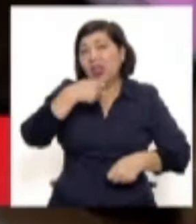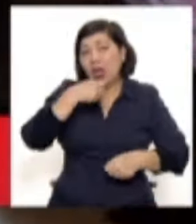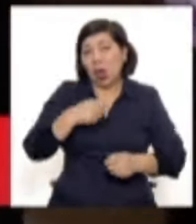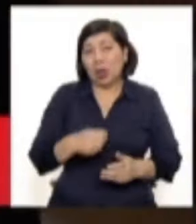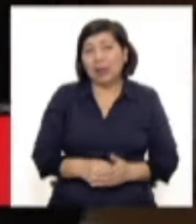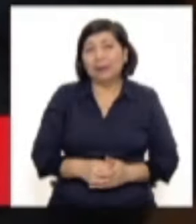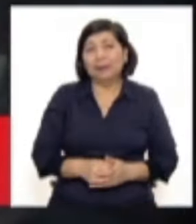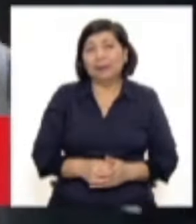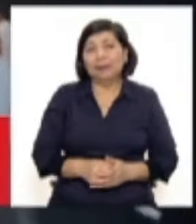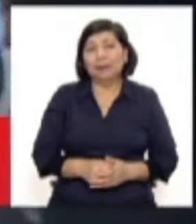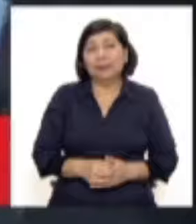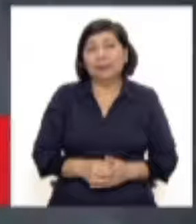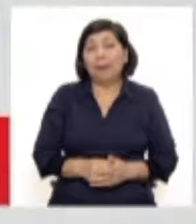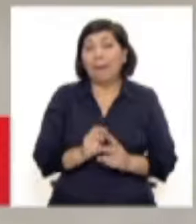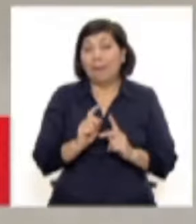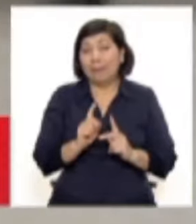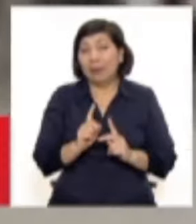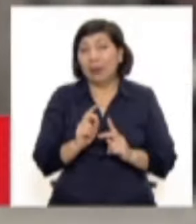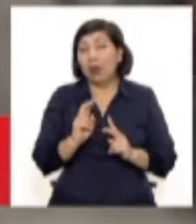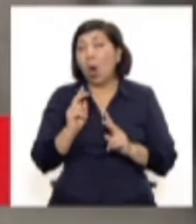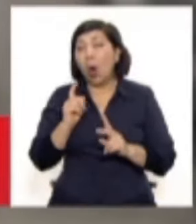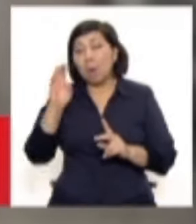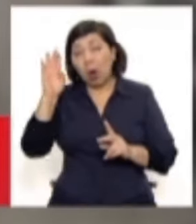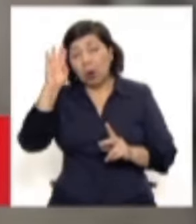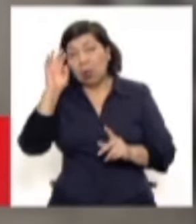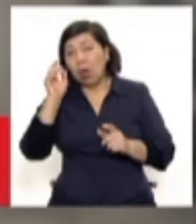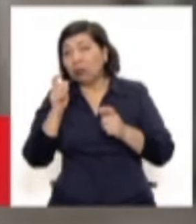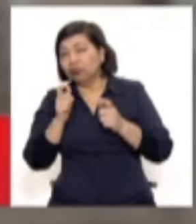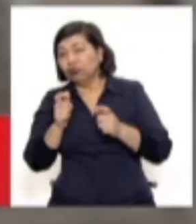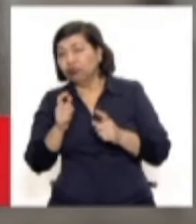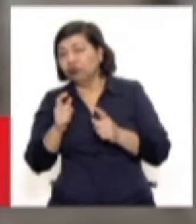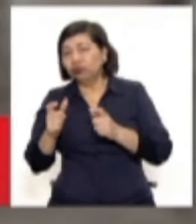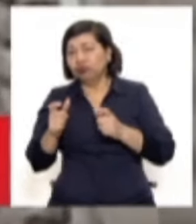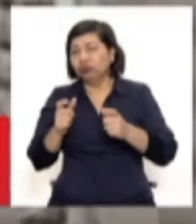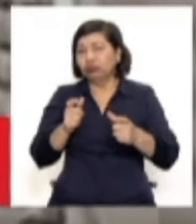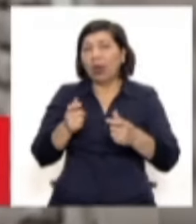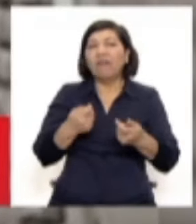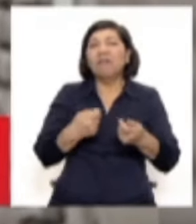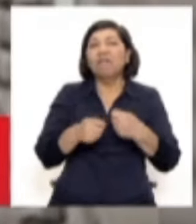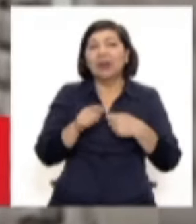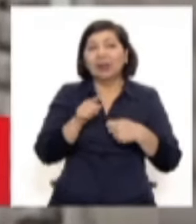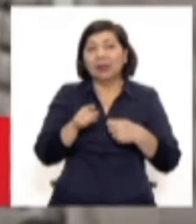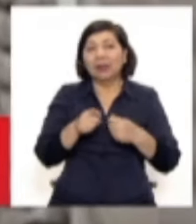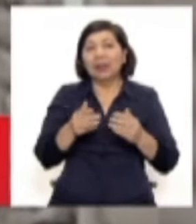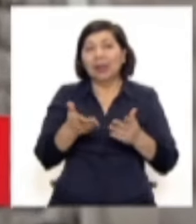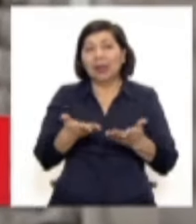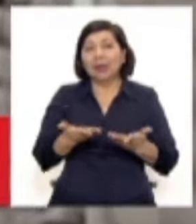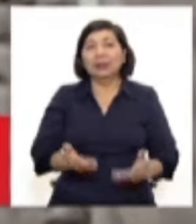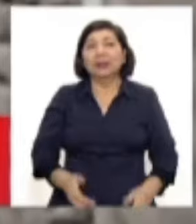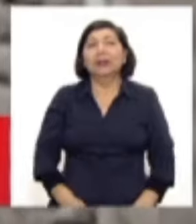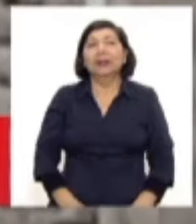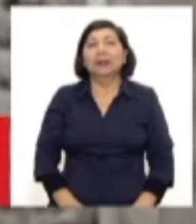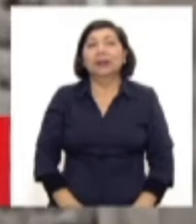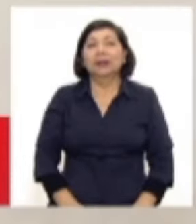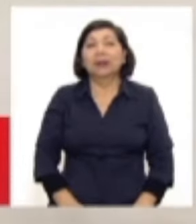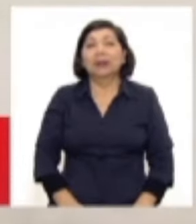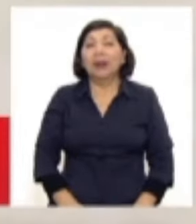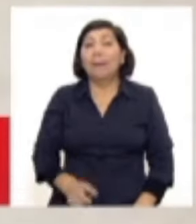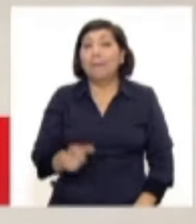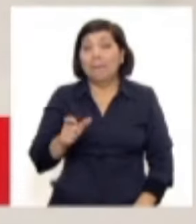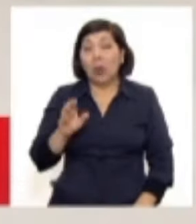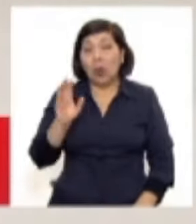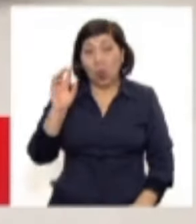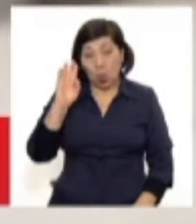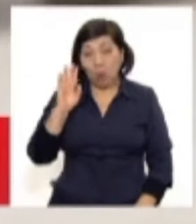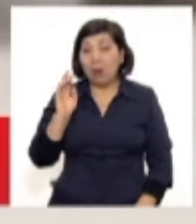droga. Tras varios días de seguimiento, fueron captados comercializando este ilícito insumo. Los